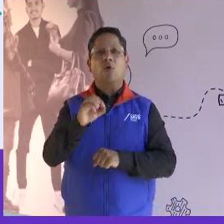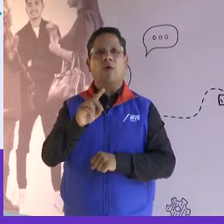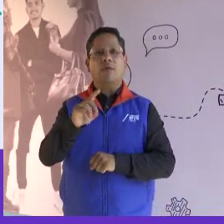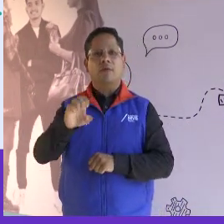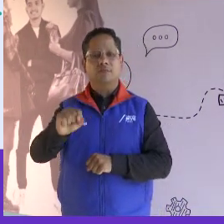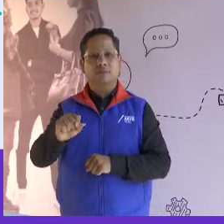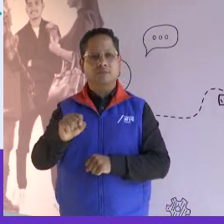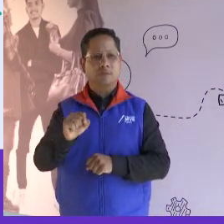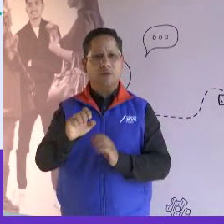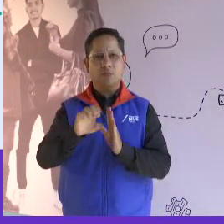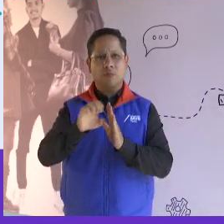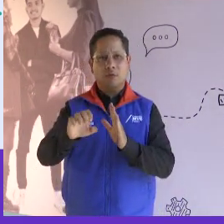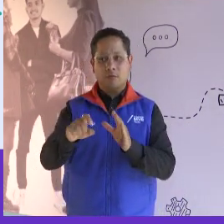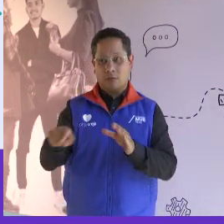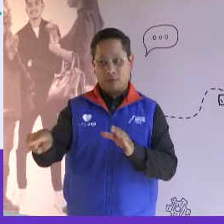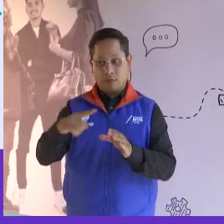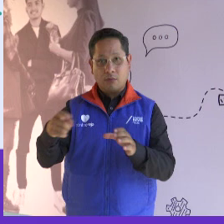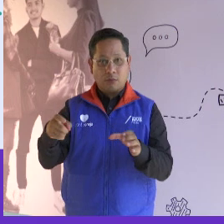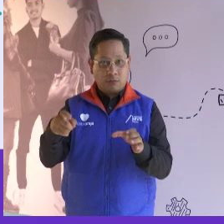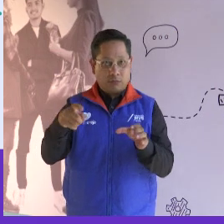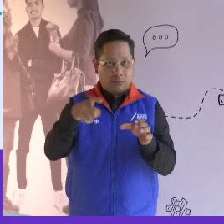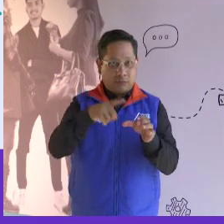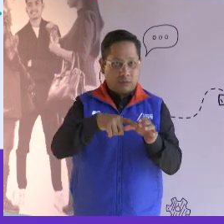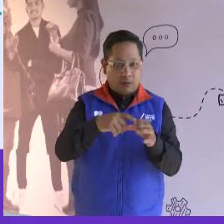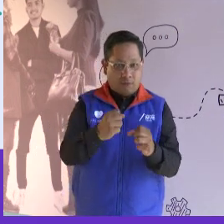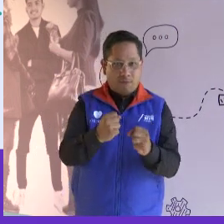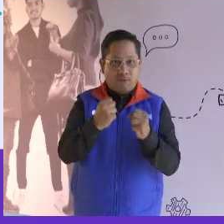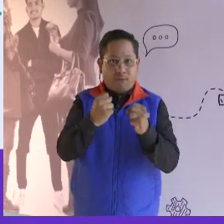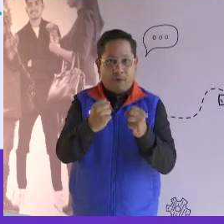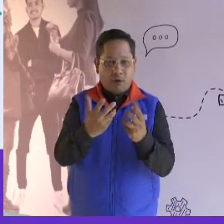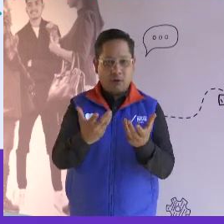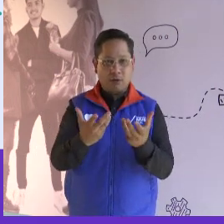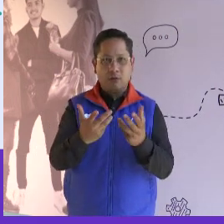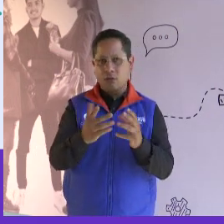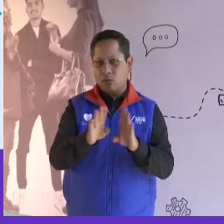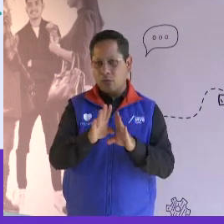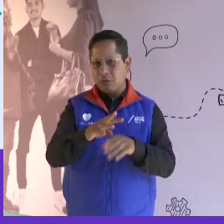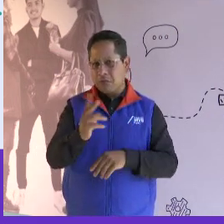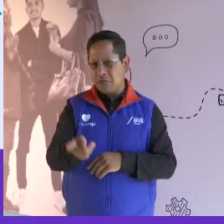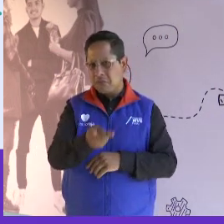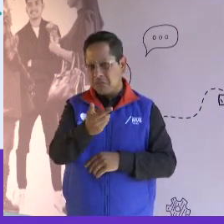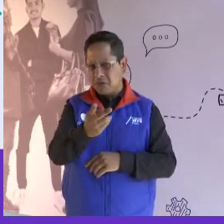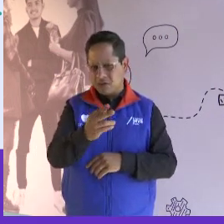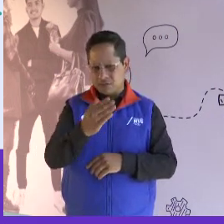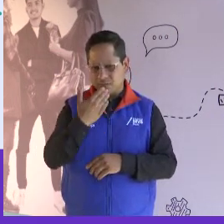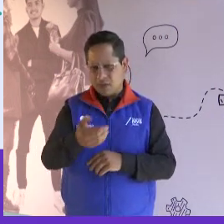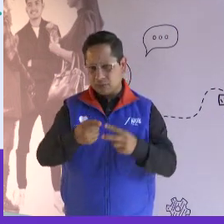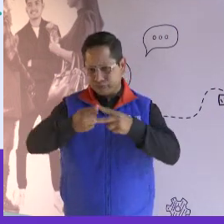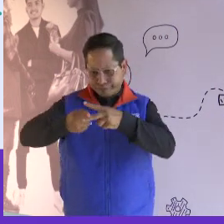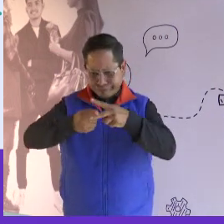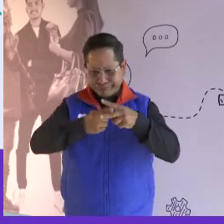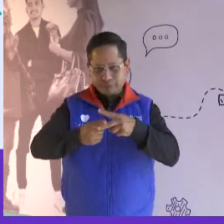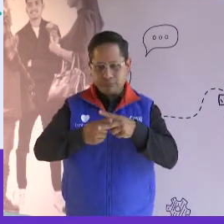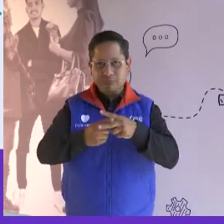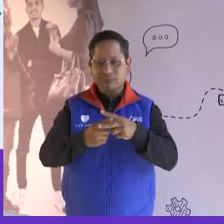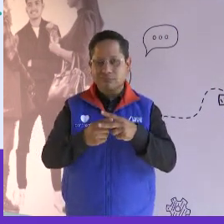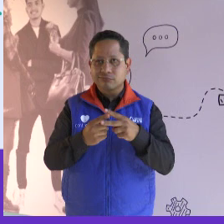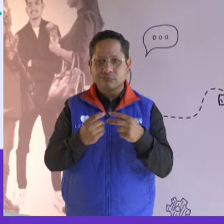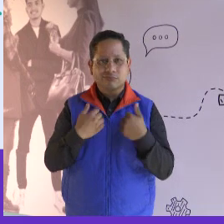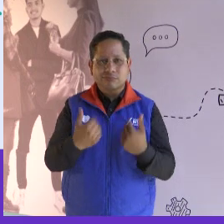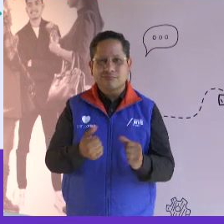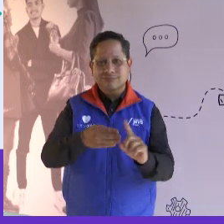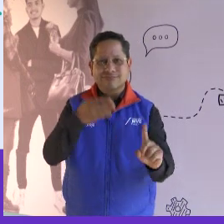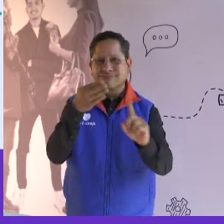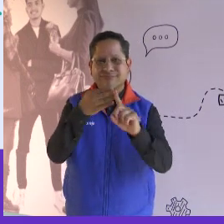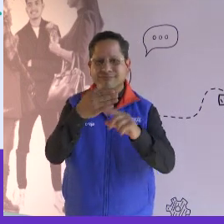Decían que sí los incorporaban en sus procesos de fortalecimiento, pero al hacer la pregunta cualitativa veíamos que no entendían qué era esto de los objetivos